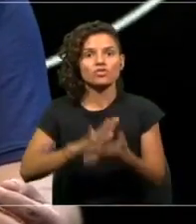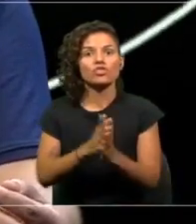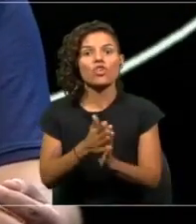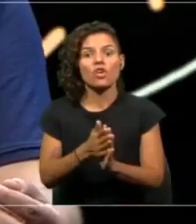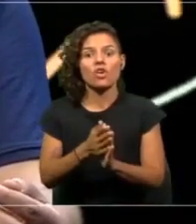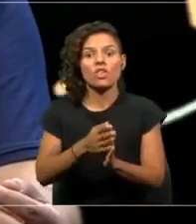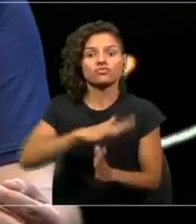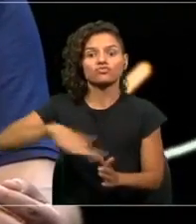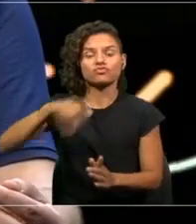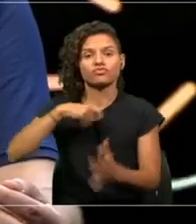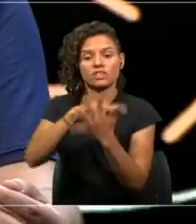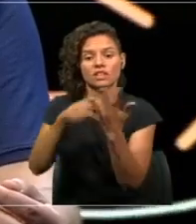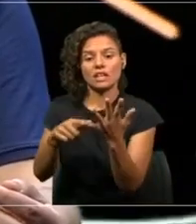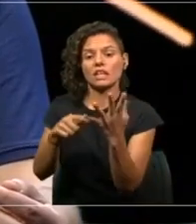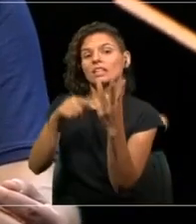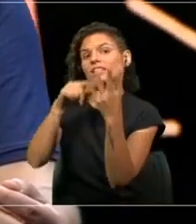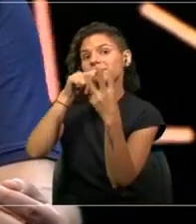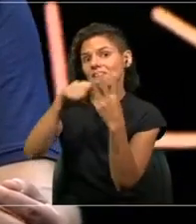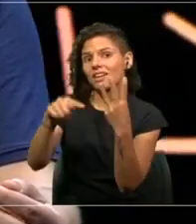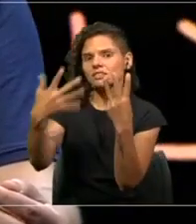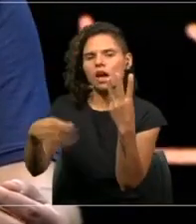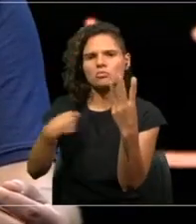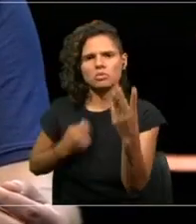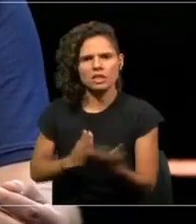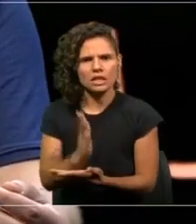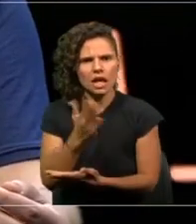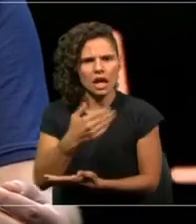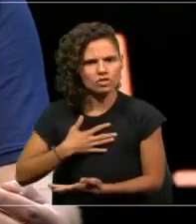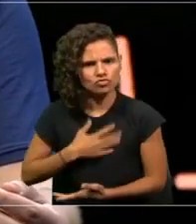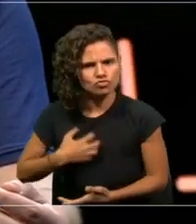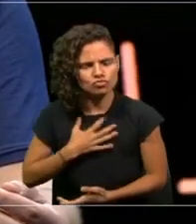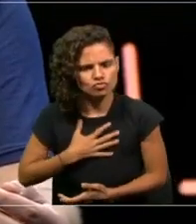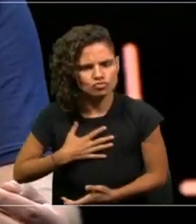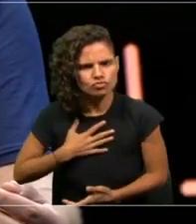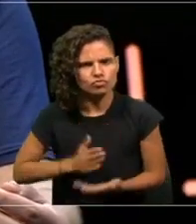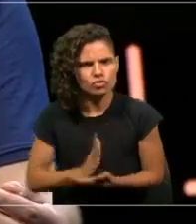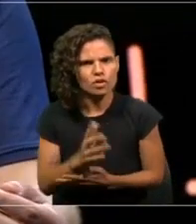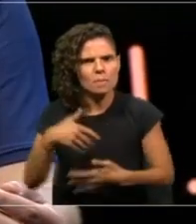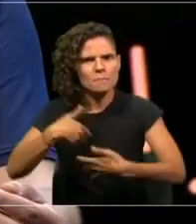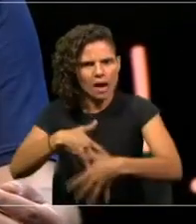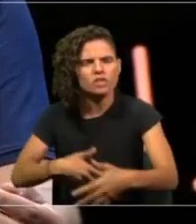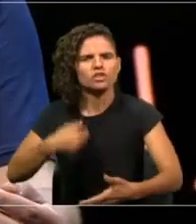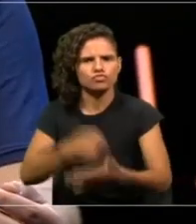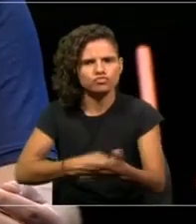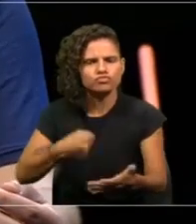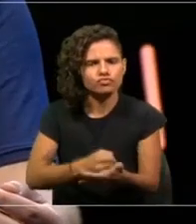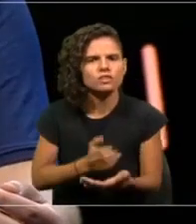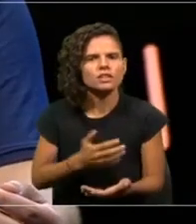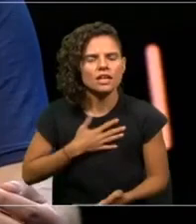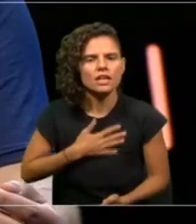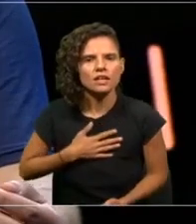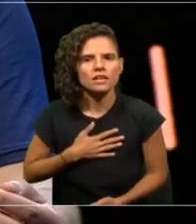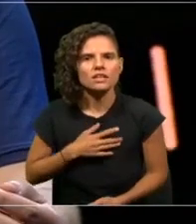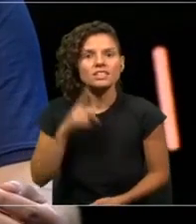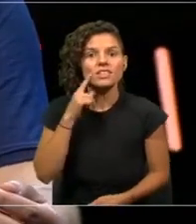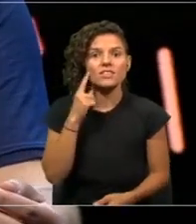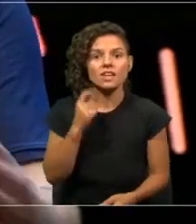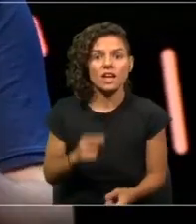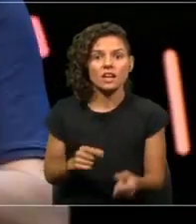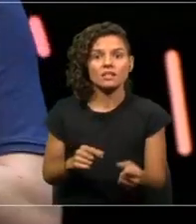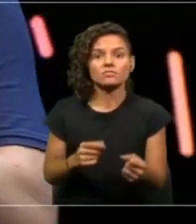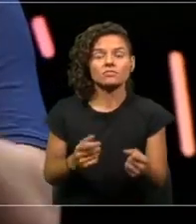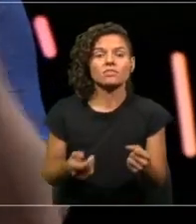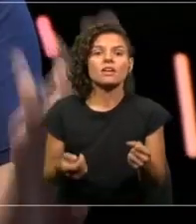cualificada, está de acuerdo con que continúen las movilizaciones y marchas. Fíjense lo que significa que la mayoría cualificada en Chile, 2/3 y